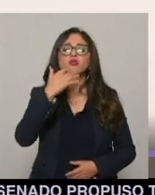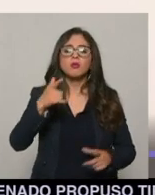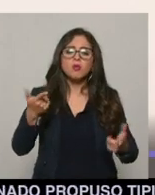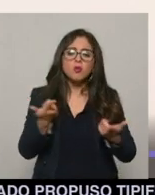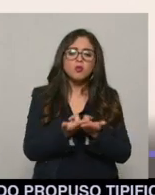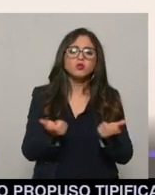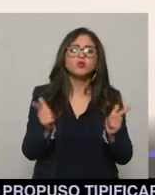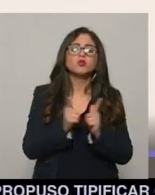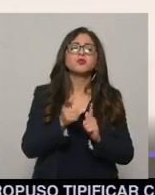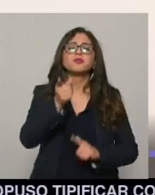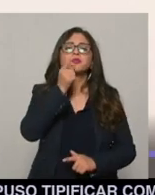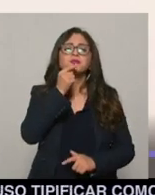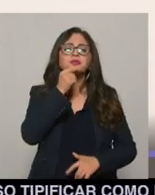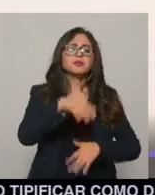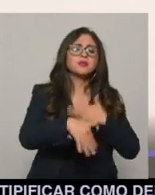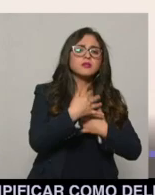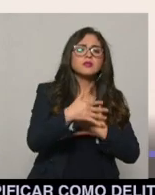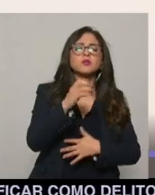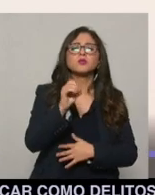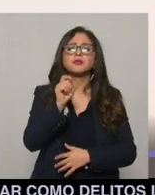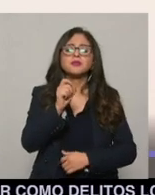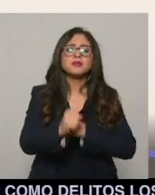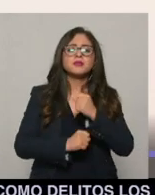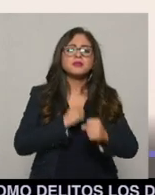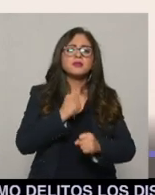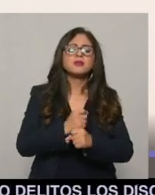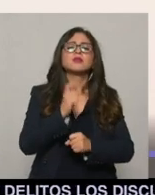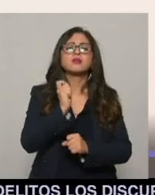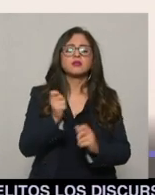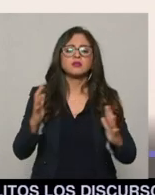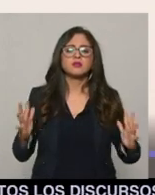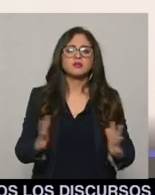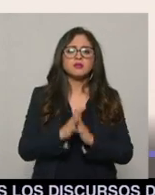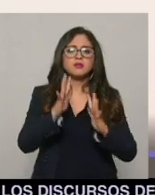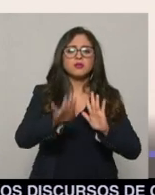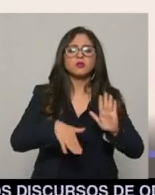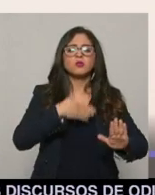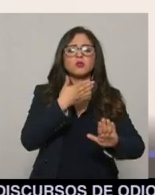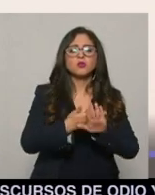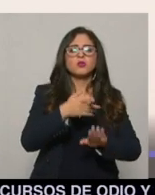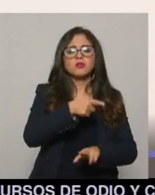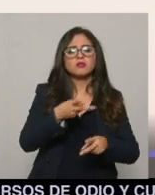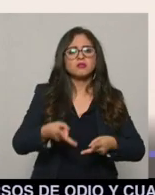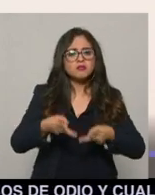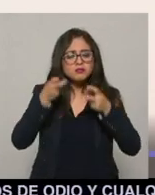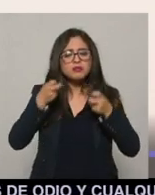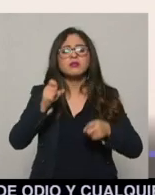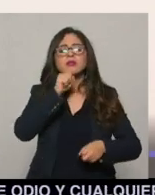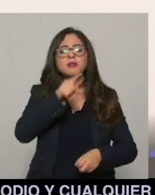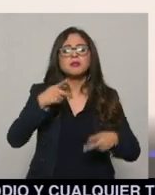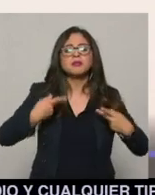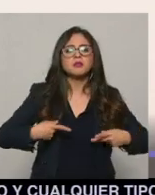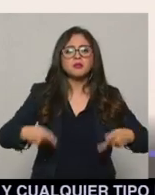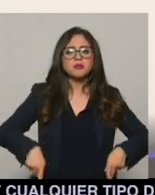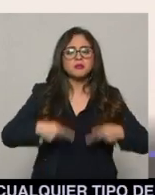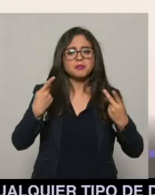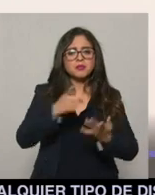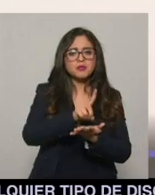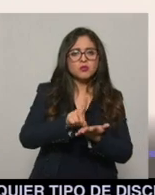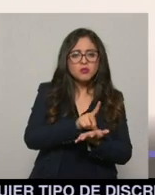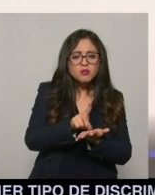lleva 15 o 20 años en el marco de esta guerra, entre comillas, contra la delincuencia, contra el narcotráfico, pero